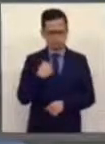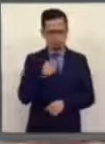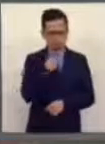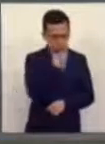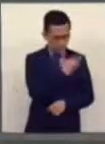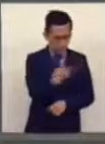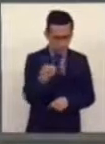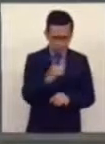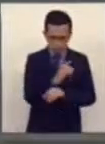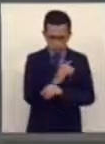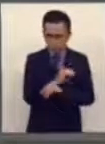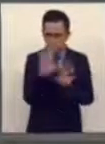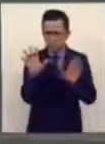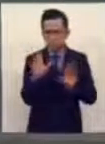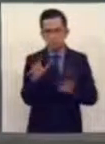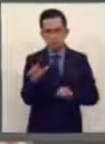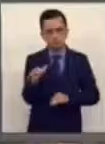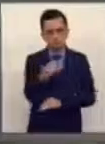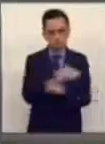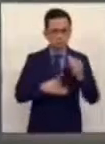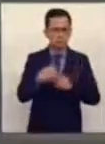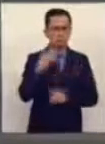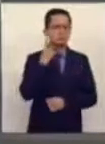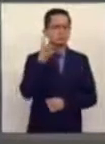todos ustedes, diputadas y diputados,